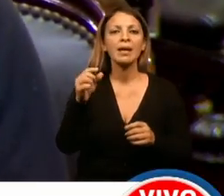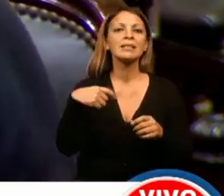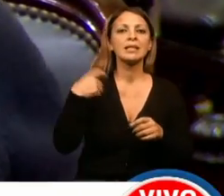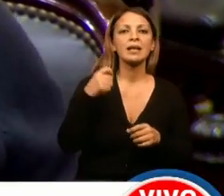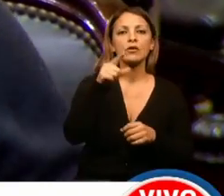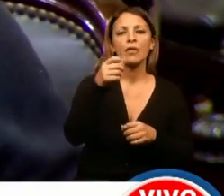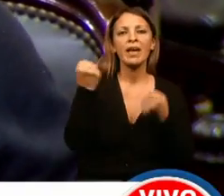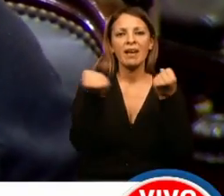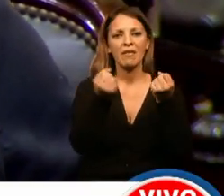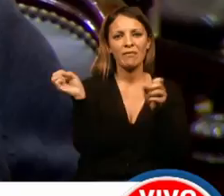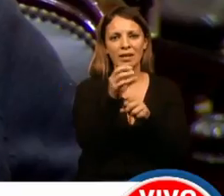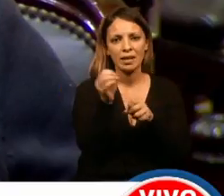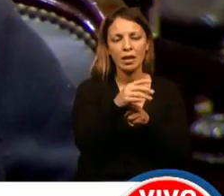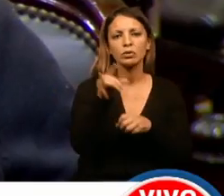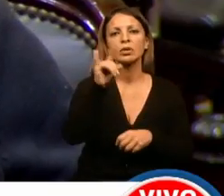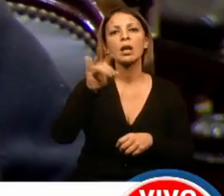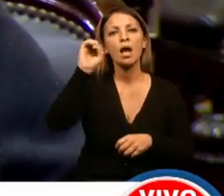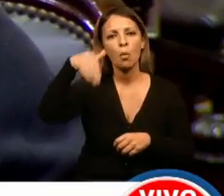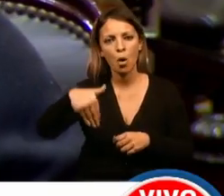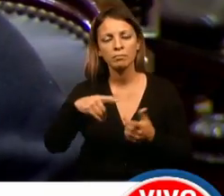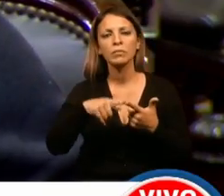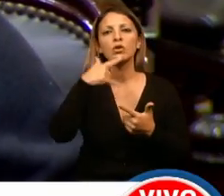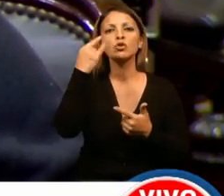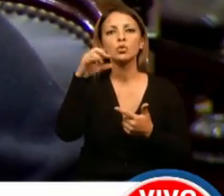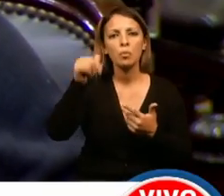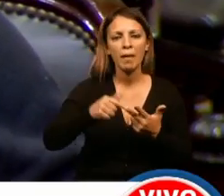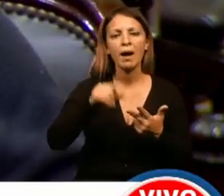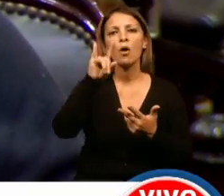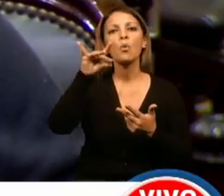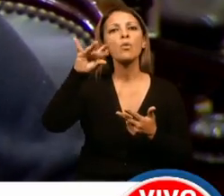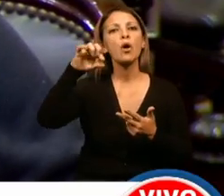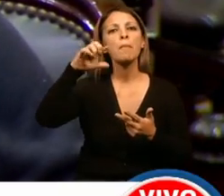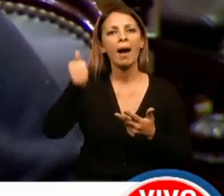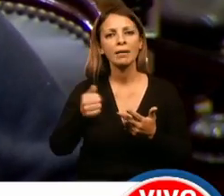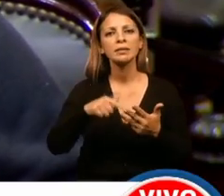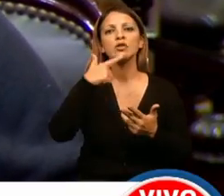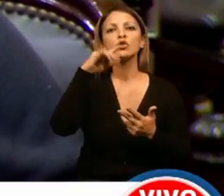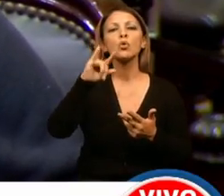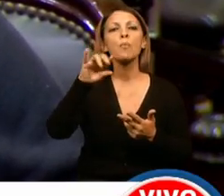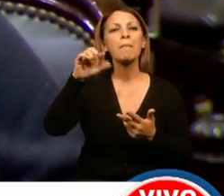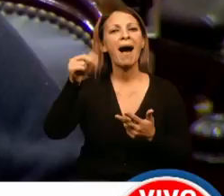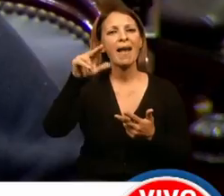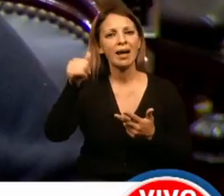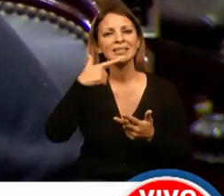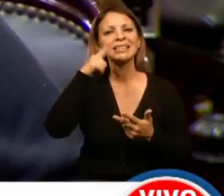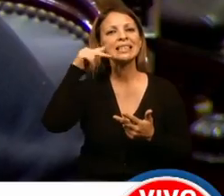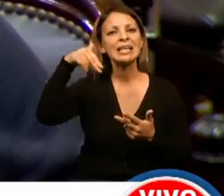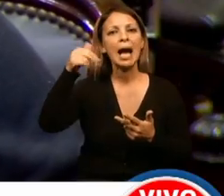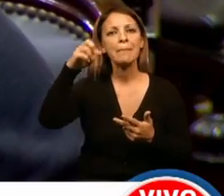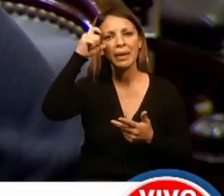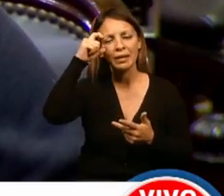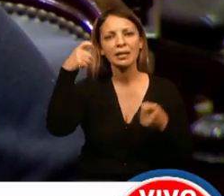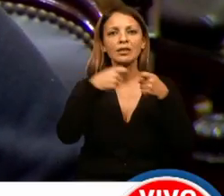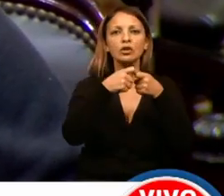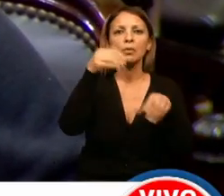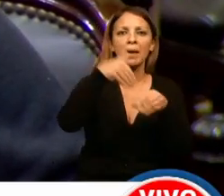fleteros unión obrera metalúrgica subastadores udo para su para sí una p asociación bancaria